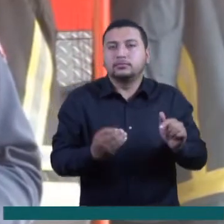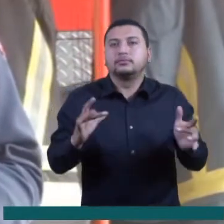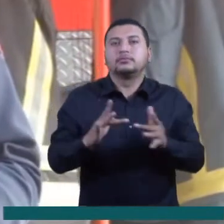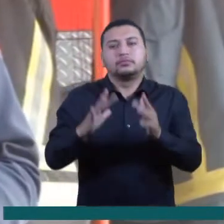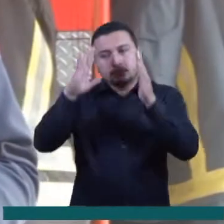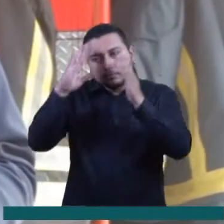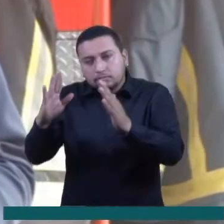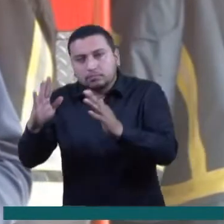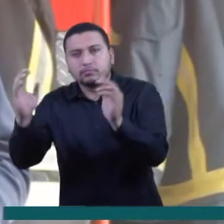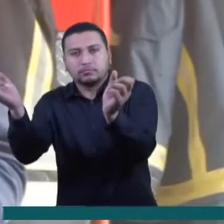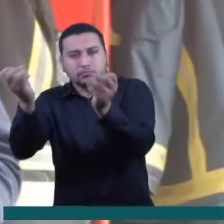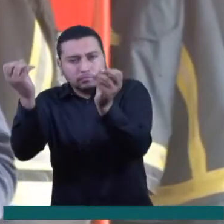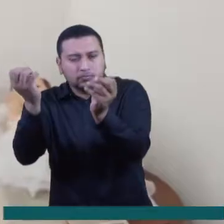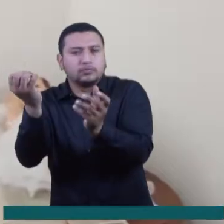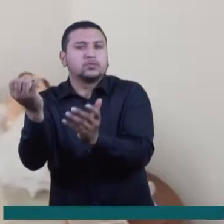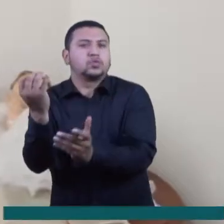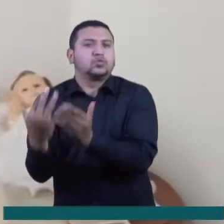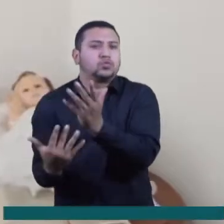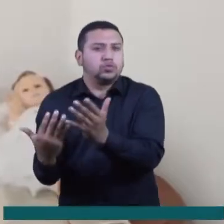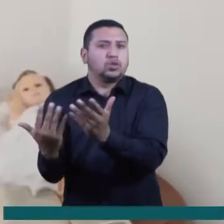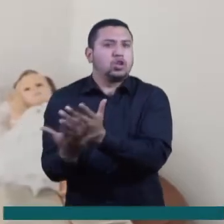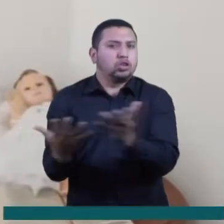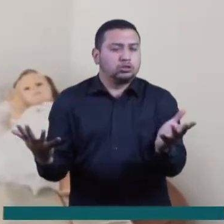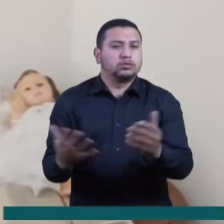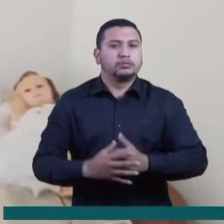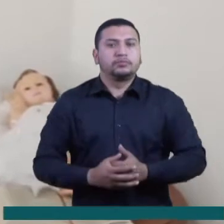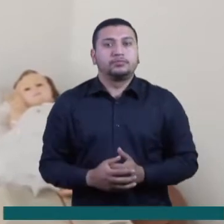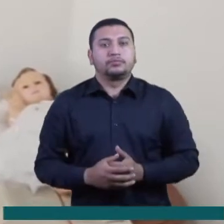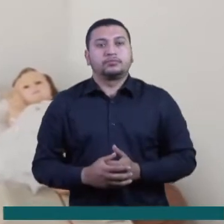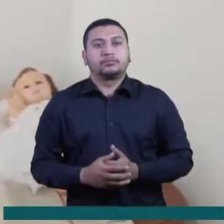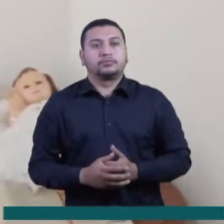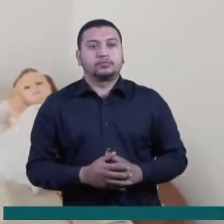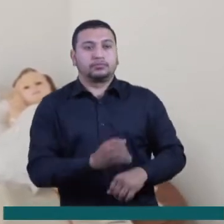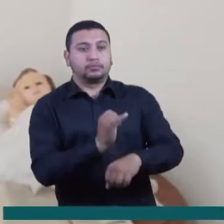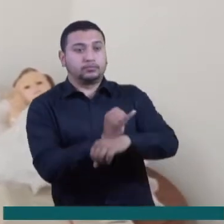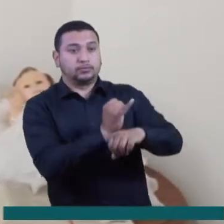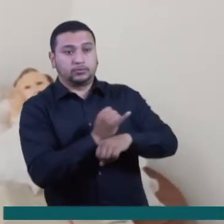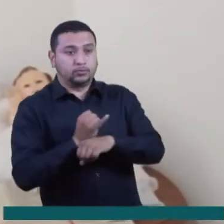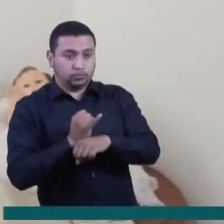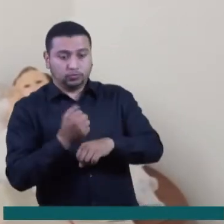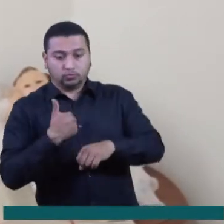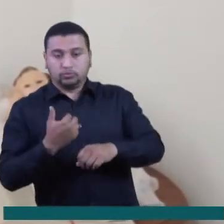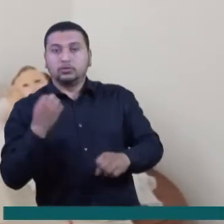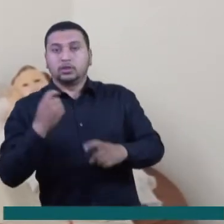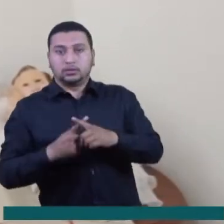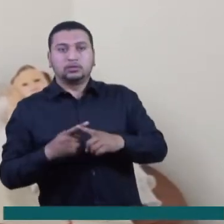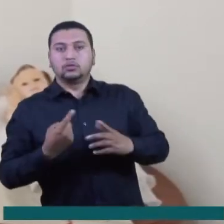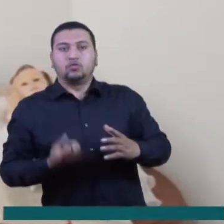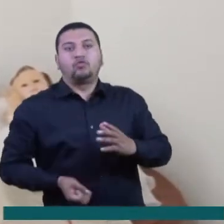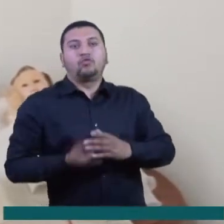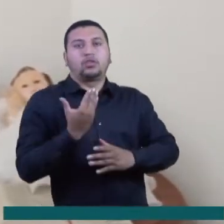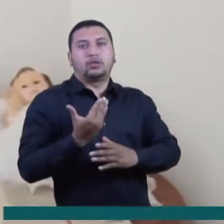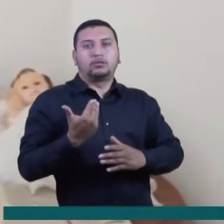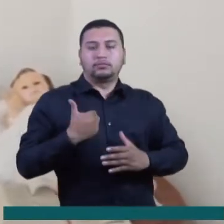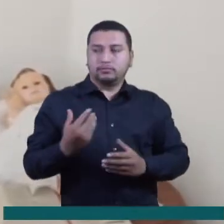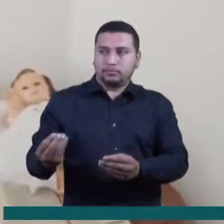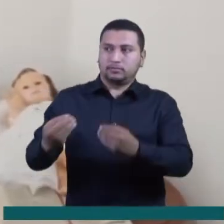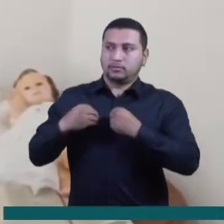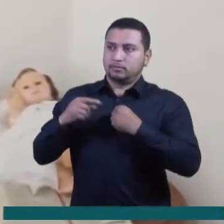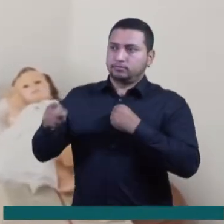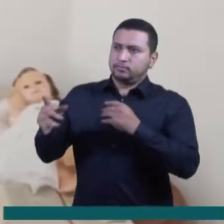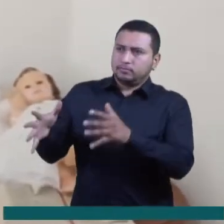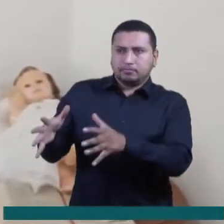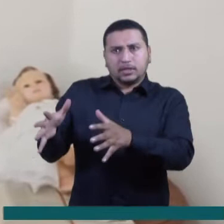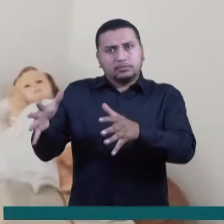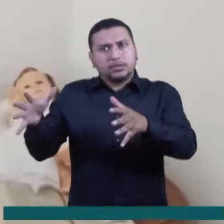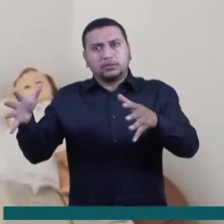de atención de incendios. Con algunos de los fundadores también de la institución, y es satisfactorio ver cómo ha crecido la institución,